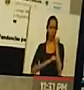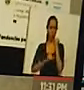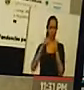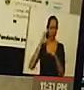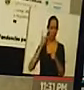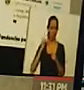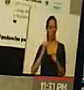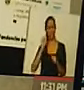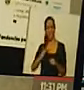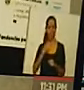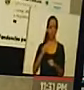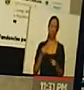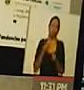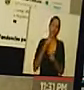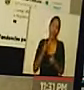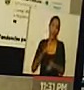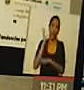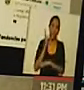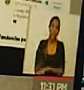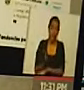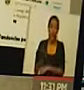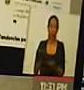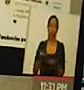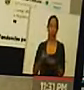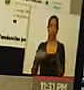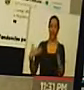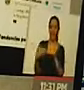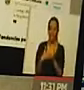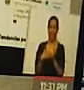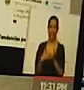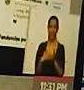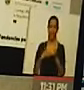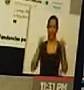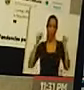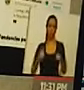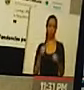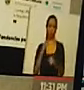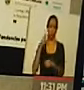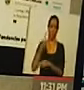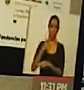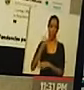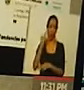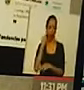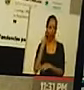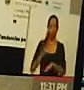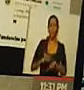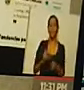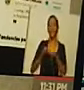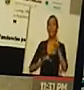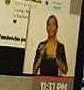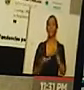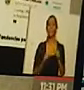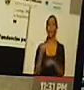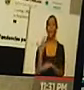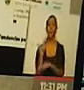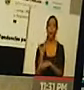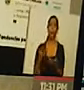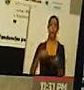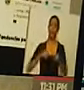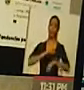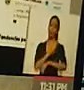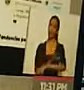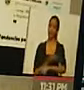bueno. Condenamos los ataques y agresiones perpetradas hoy con uso de armas de fuego, ojo, por colectivos armados y fuerzas represoras del